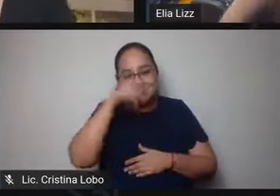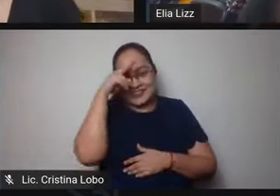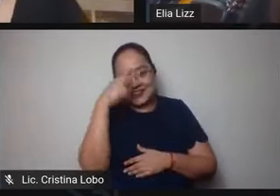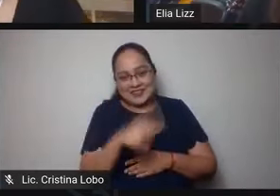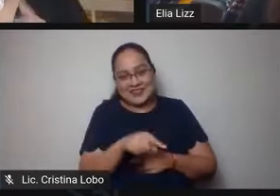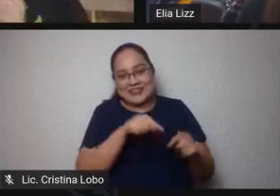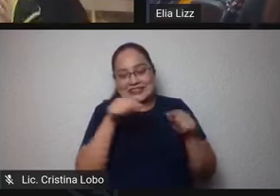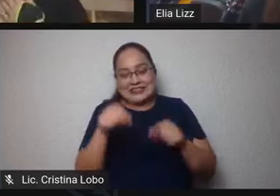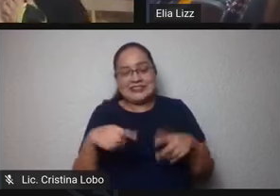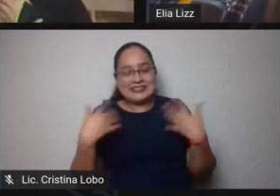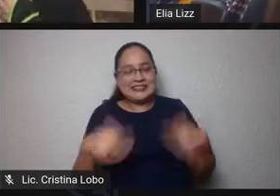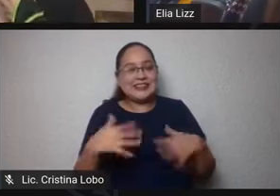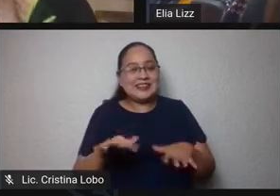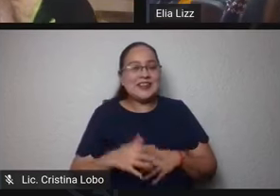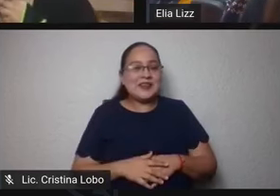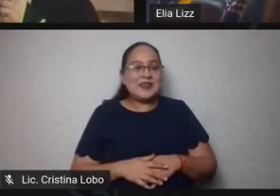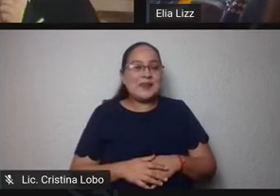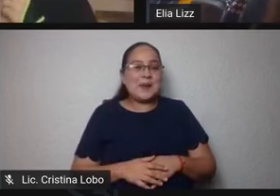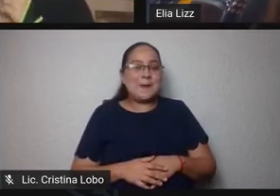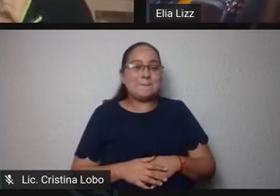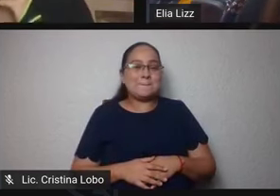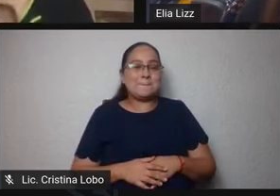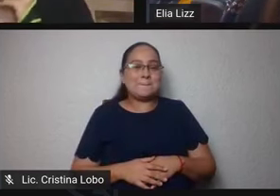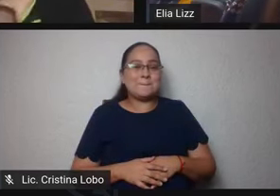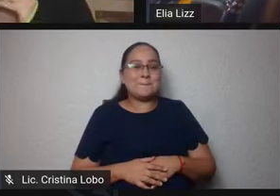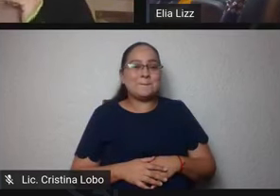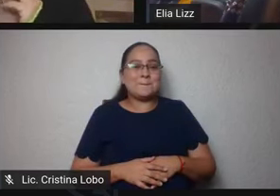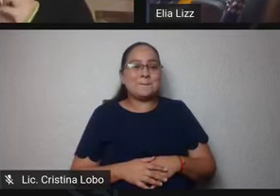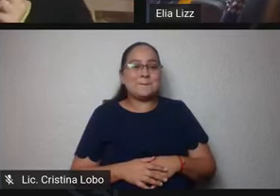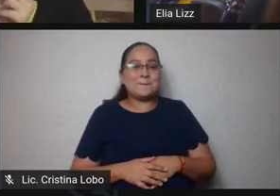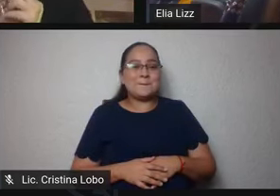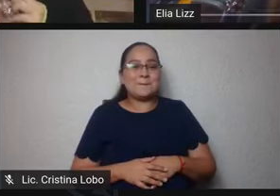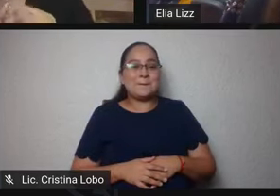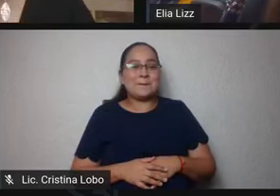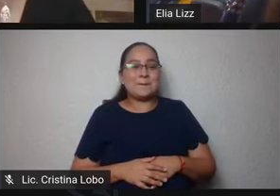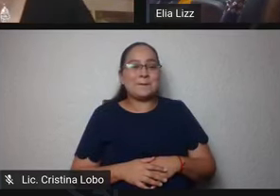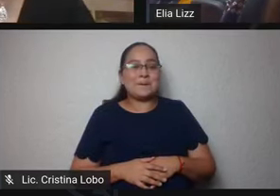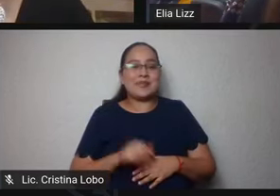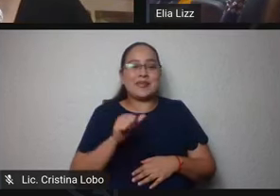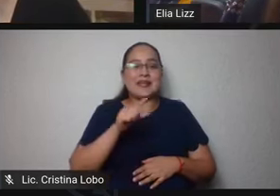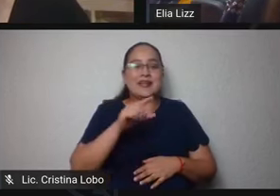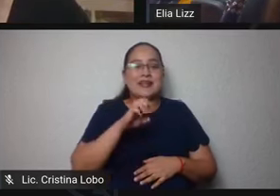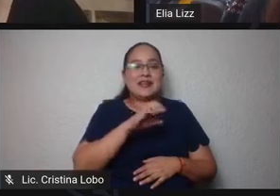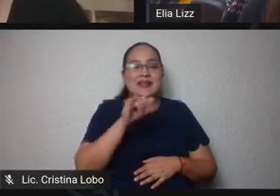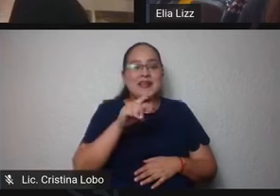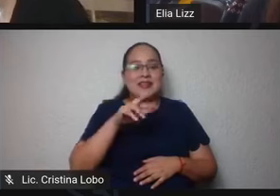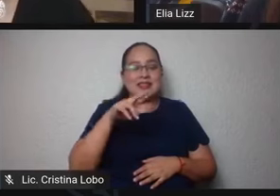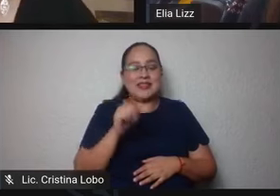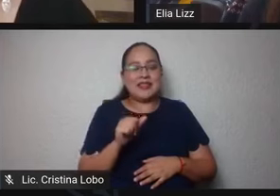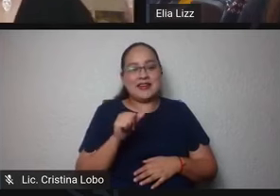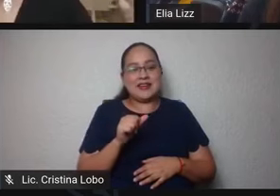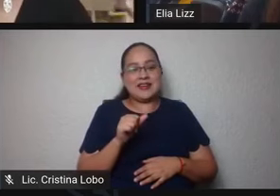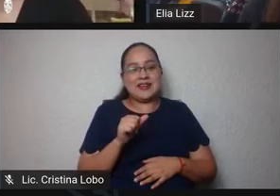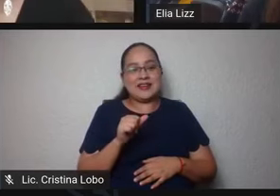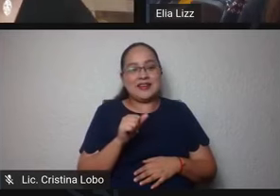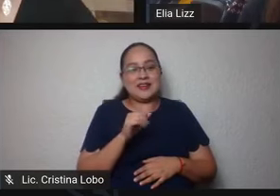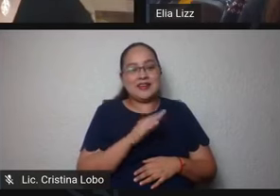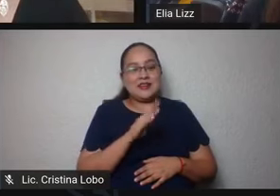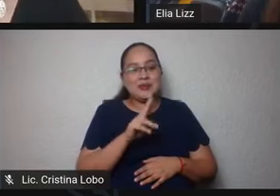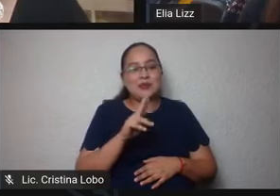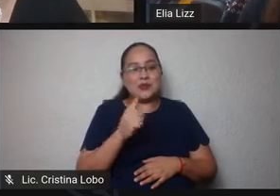portal. Dice aquí, se integró con nosotros Alejandra Bux, la doctora Alejandra Bux